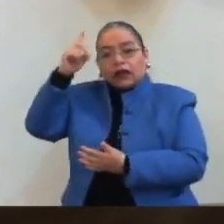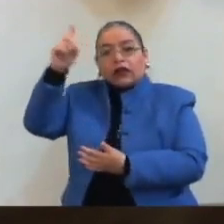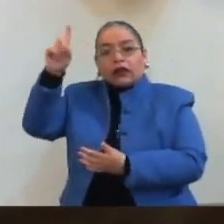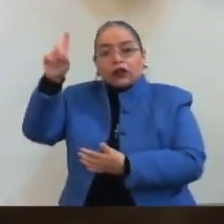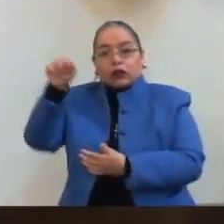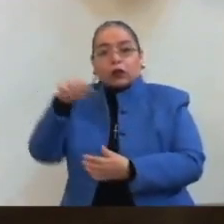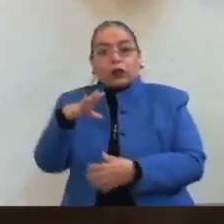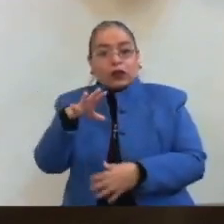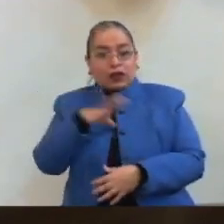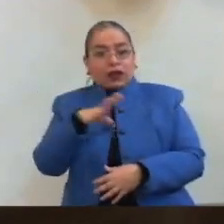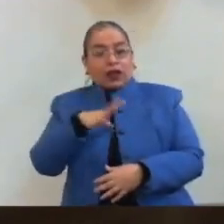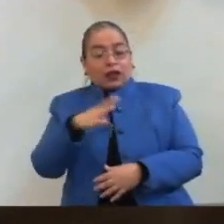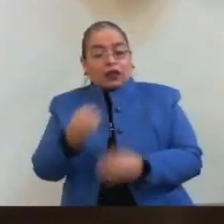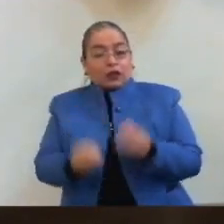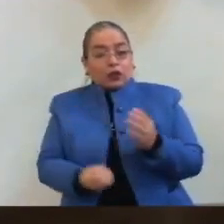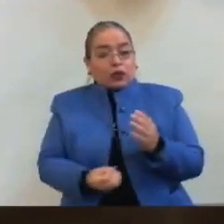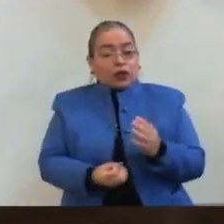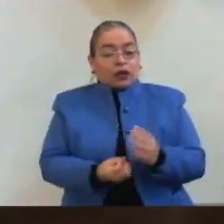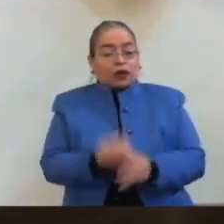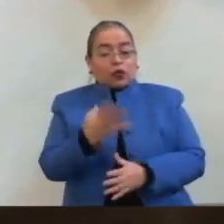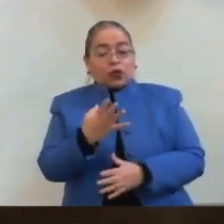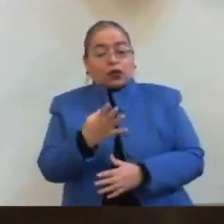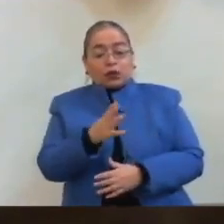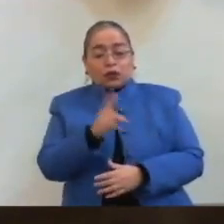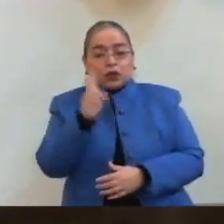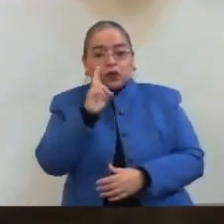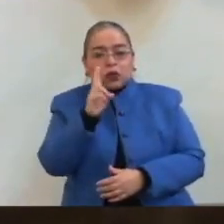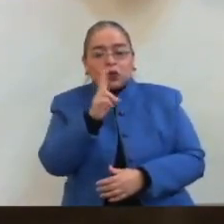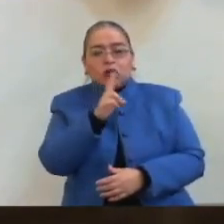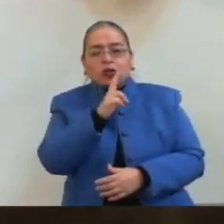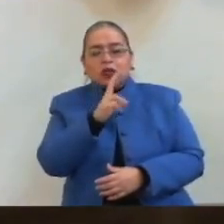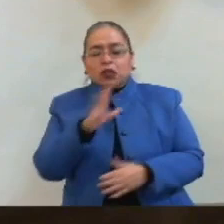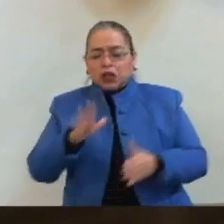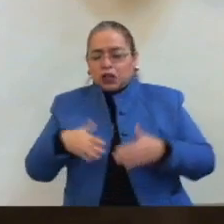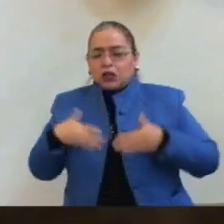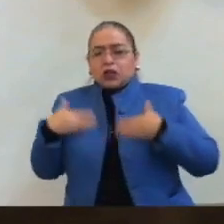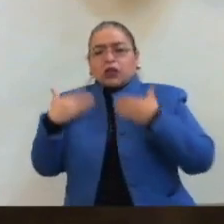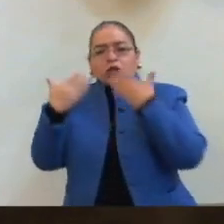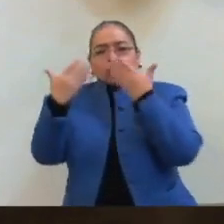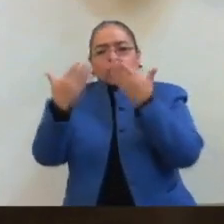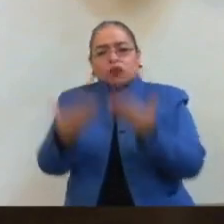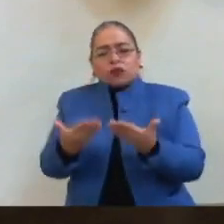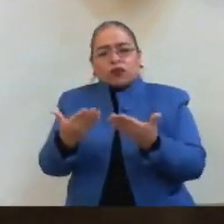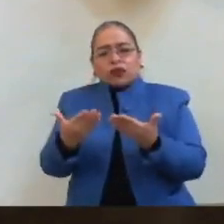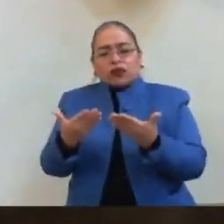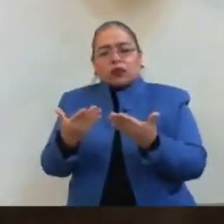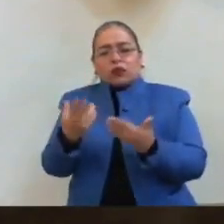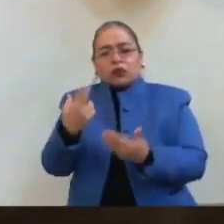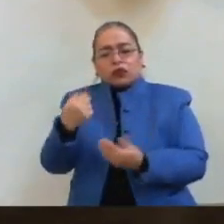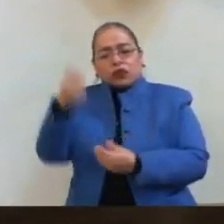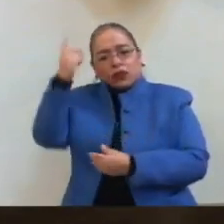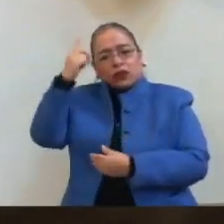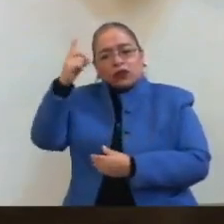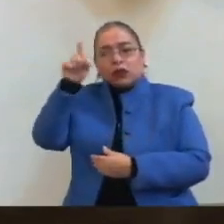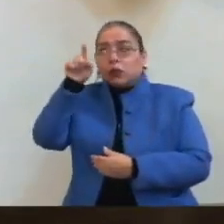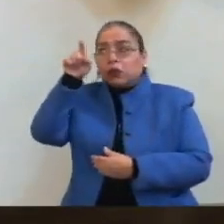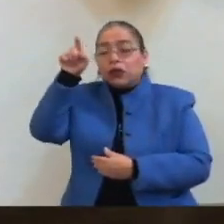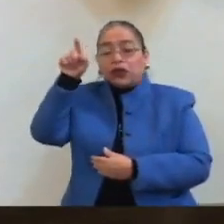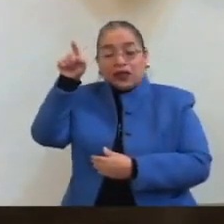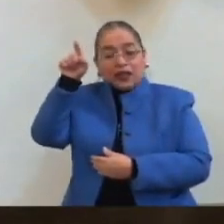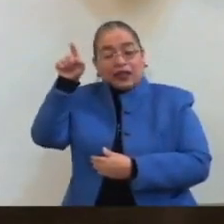buena noticia confíen en que lo que yo les digo es